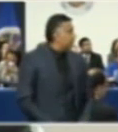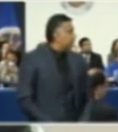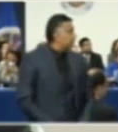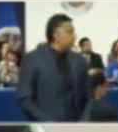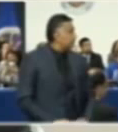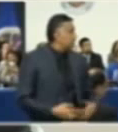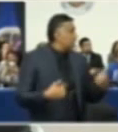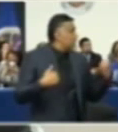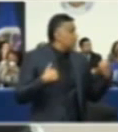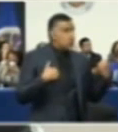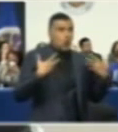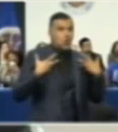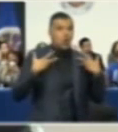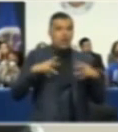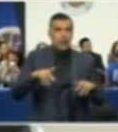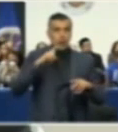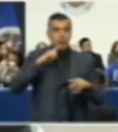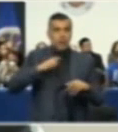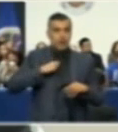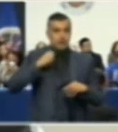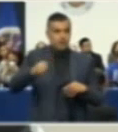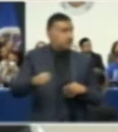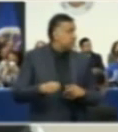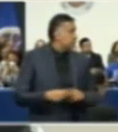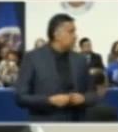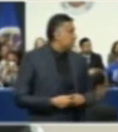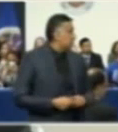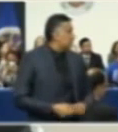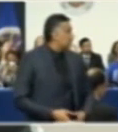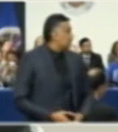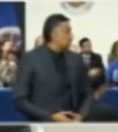Yo no quiero ser interdictada.